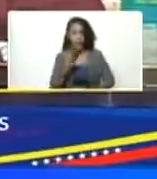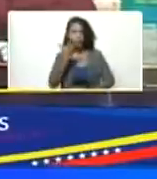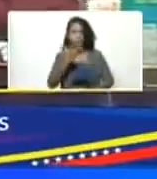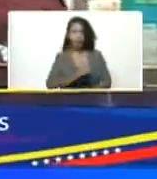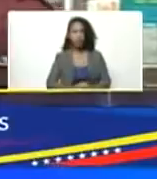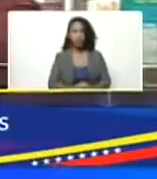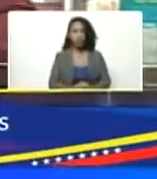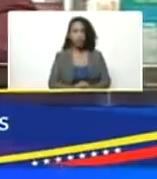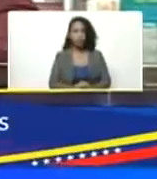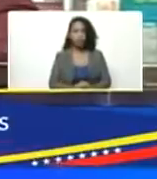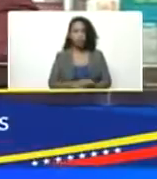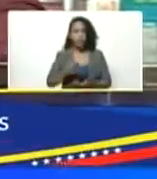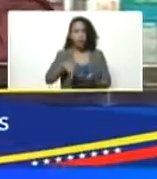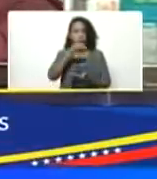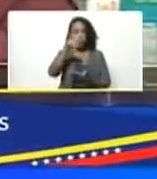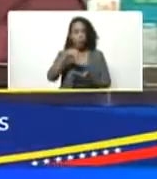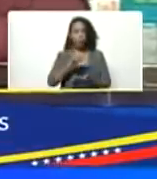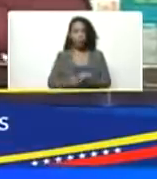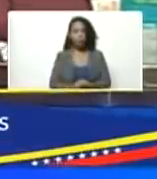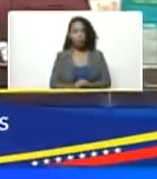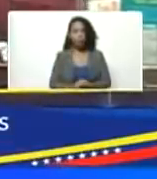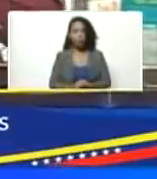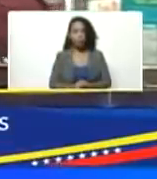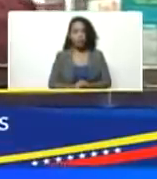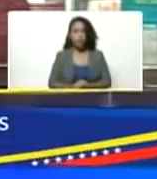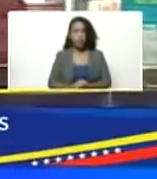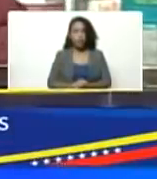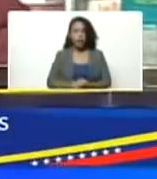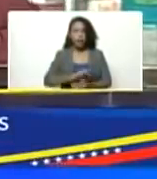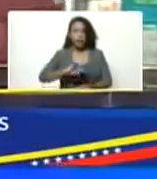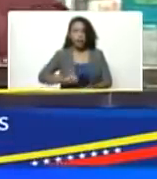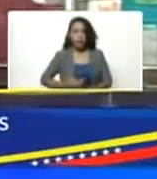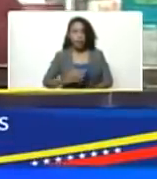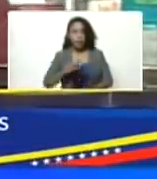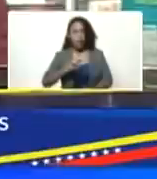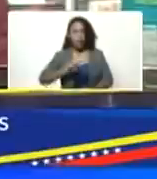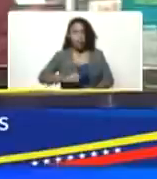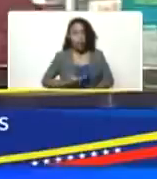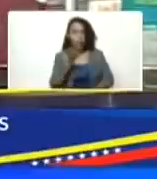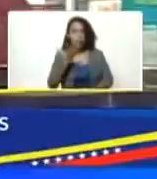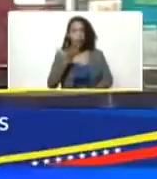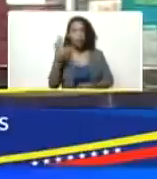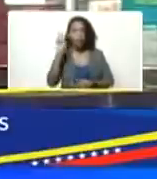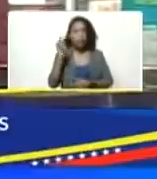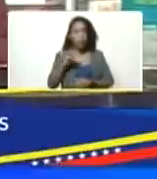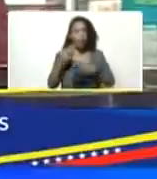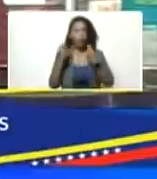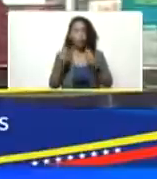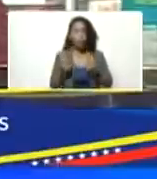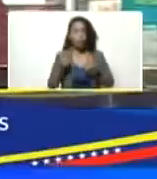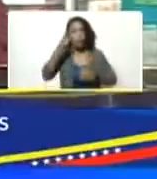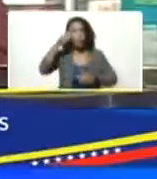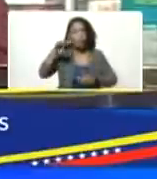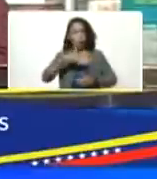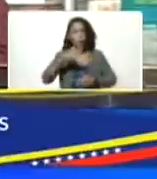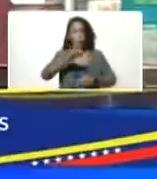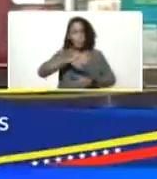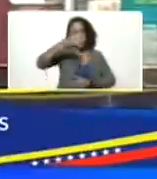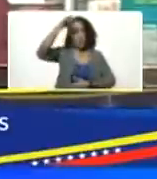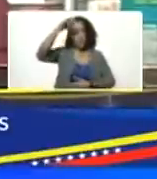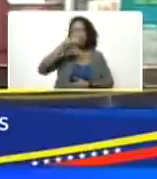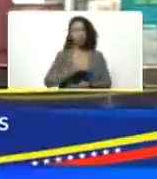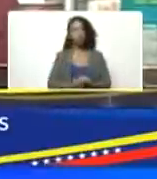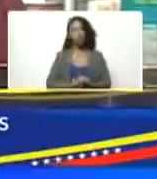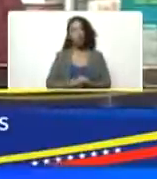renacimiento nacional, el renacimiento de Venezuela, de su economía, de su pueblo, de la espiritualidad,